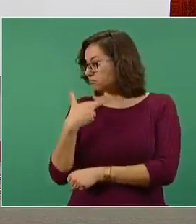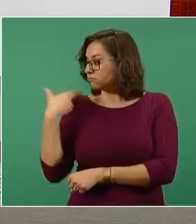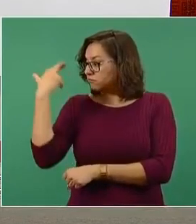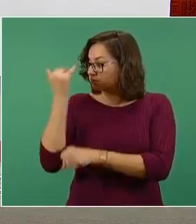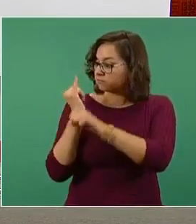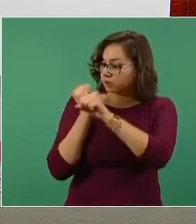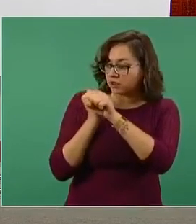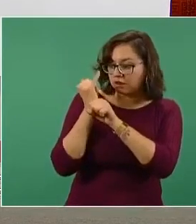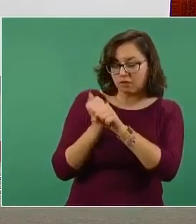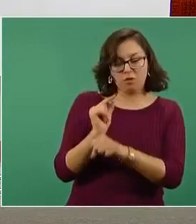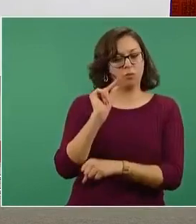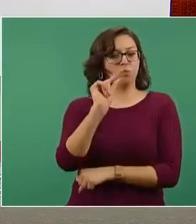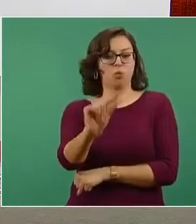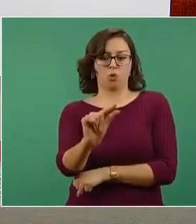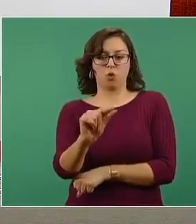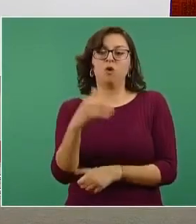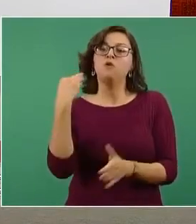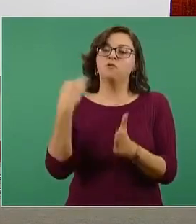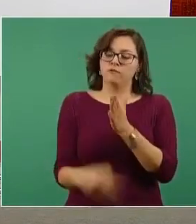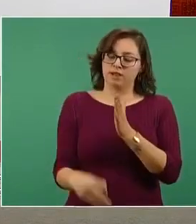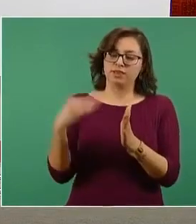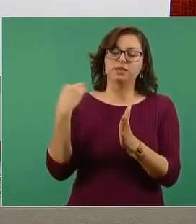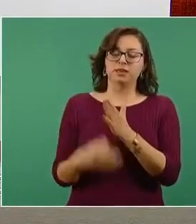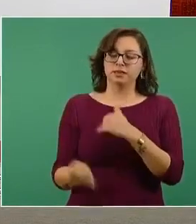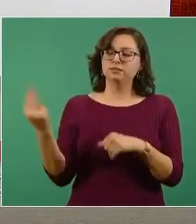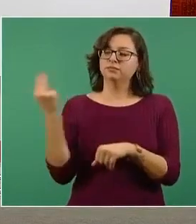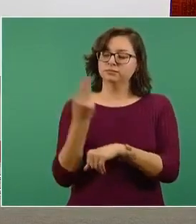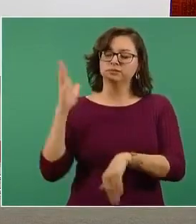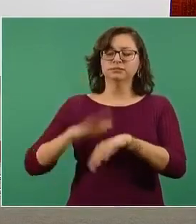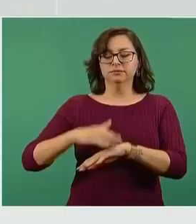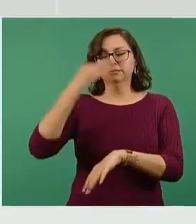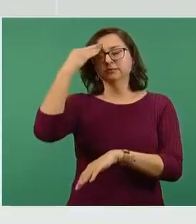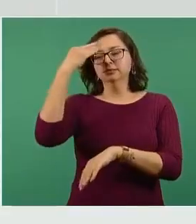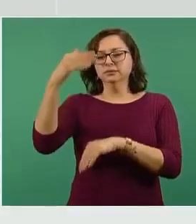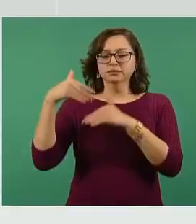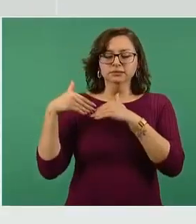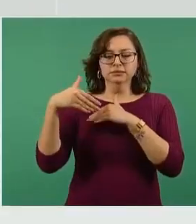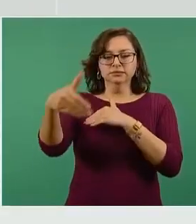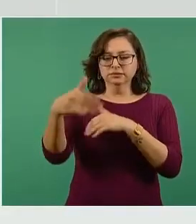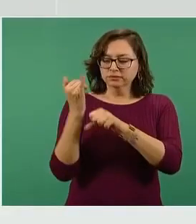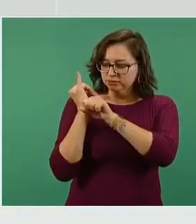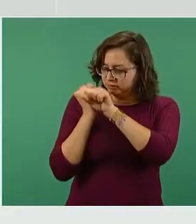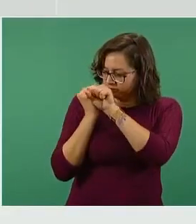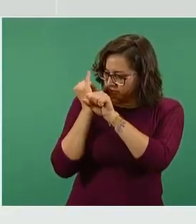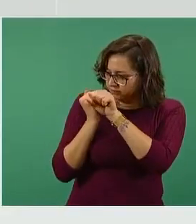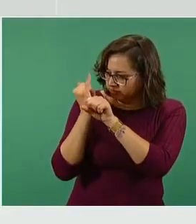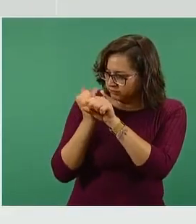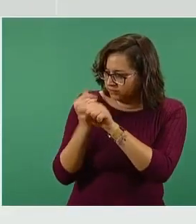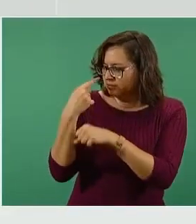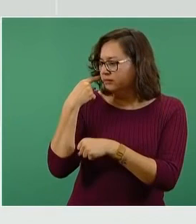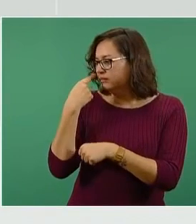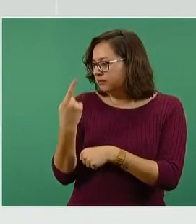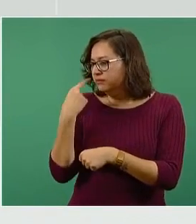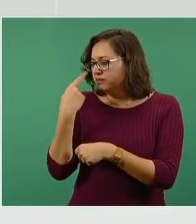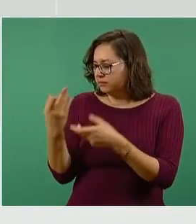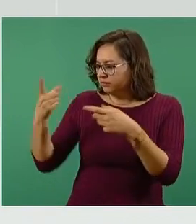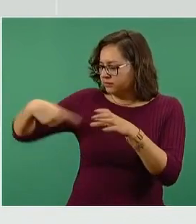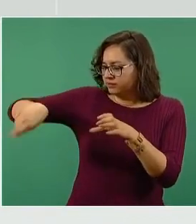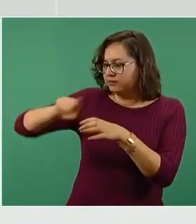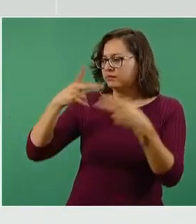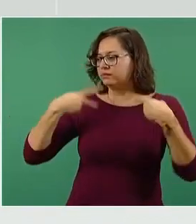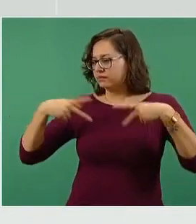menor. Se necesita obviamente llevar a cabo protocolos de investigación, hacer los grupos correspondientes de las